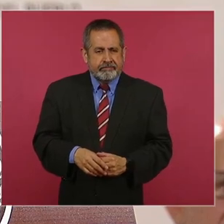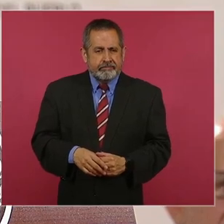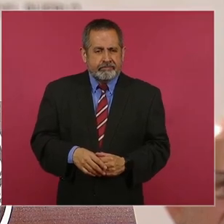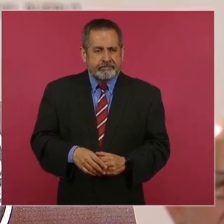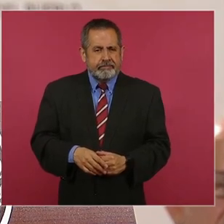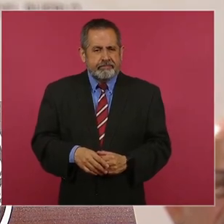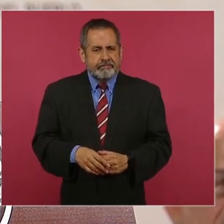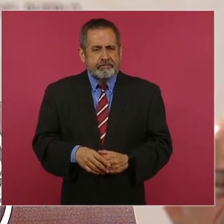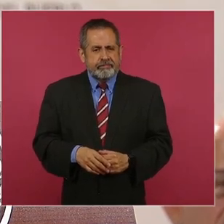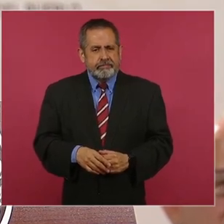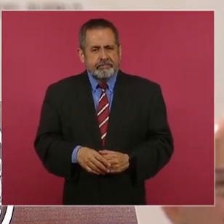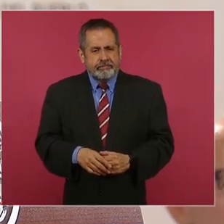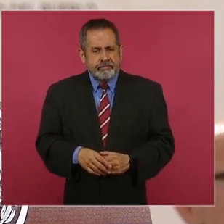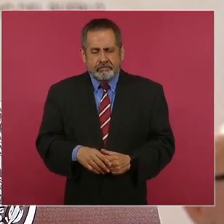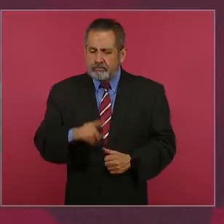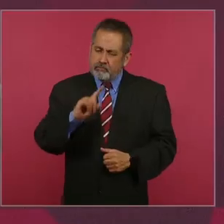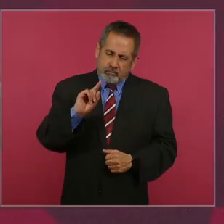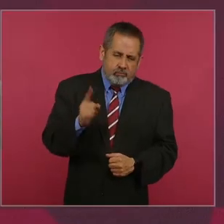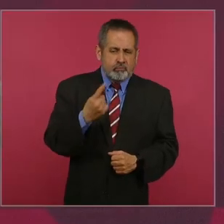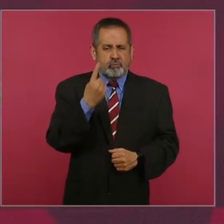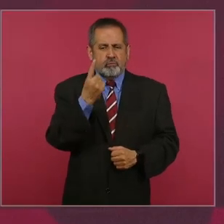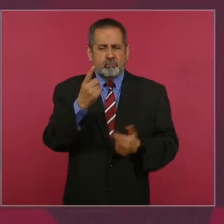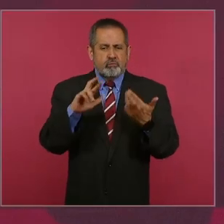sólo va a haber una religión